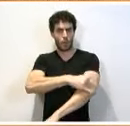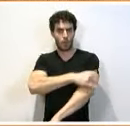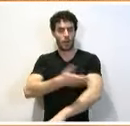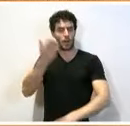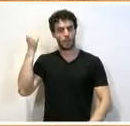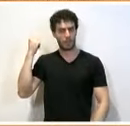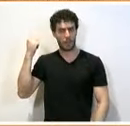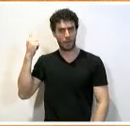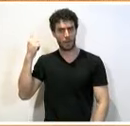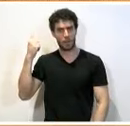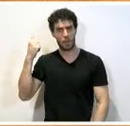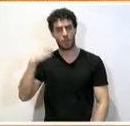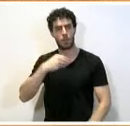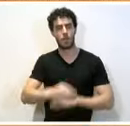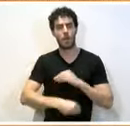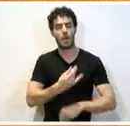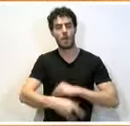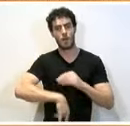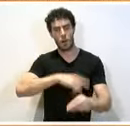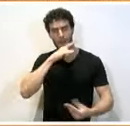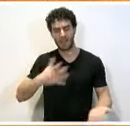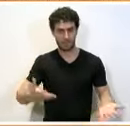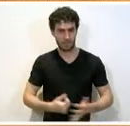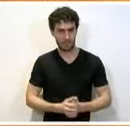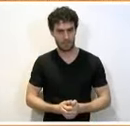le acabo de demostrar con los ejemplos